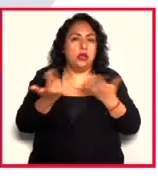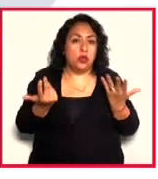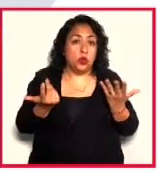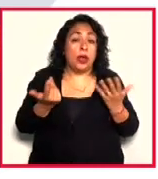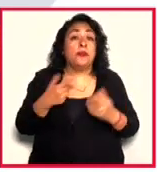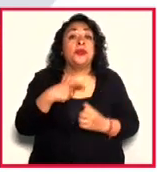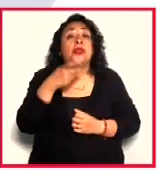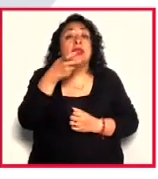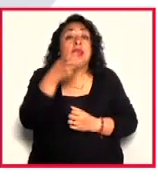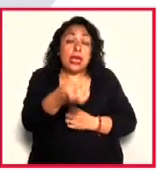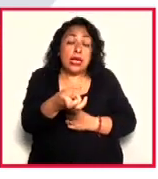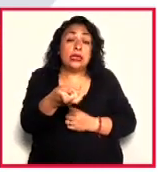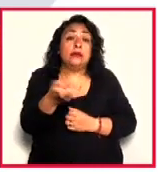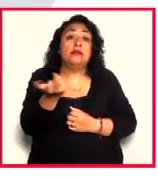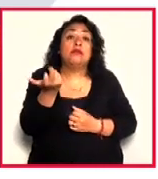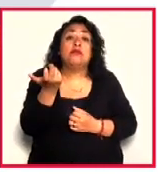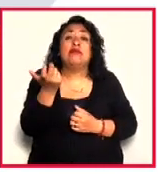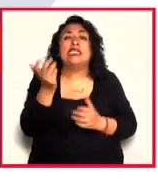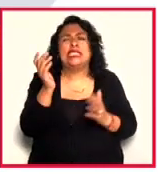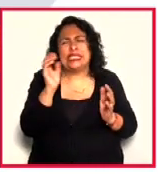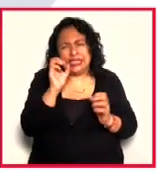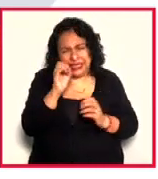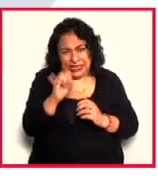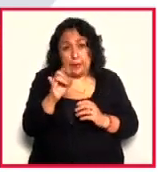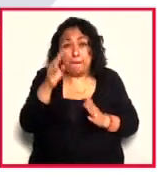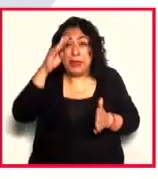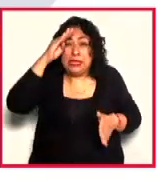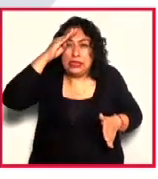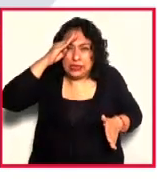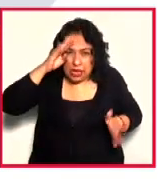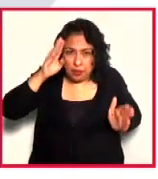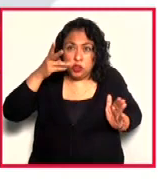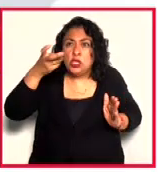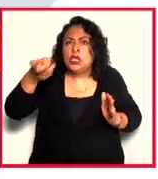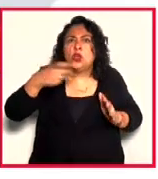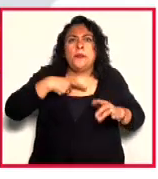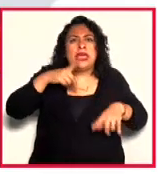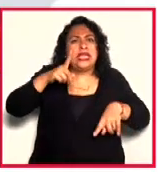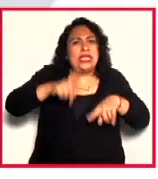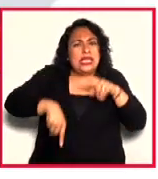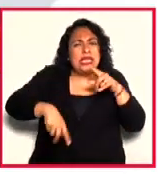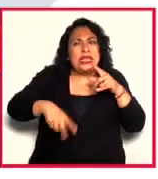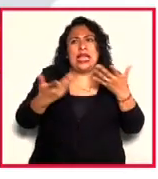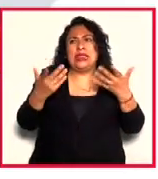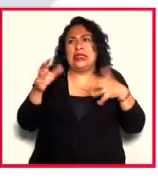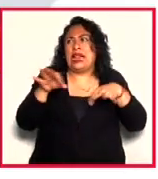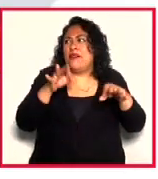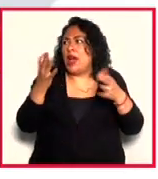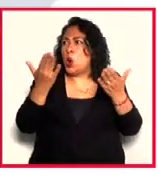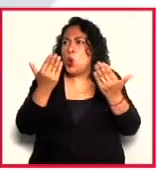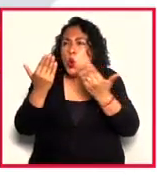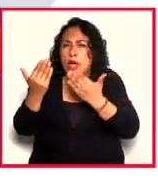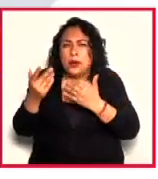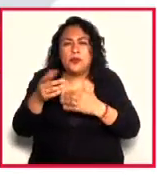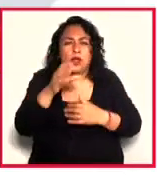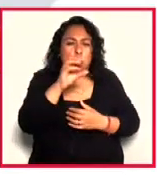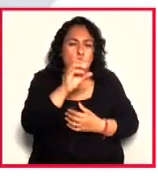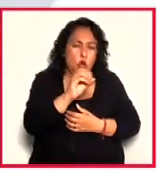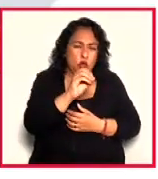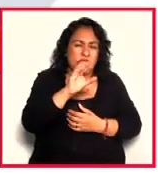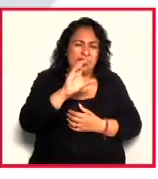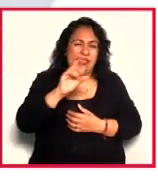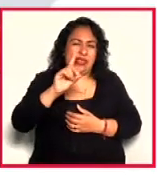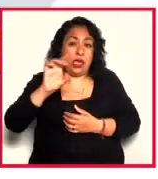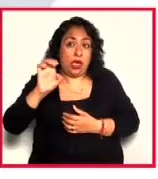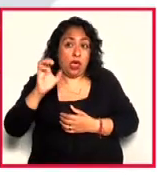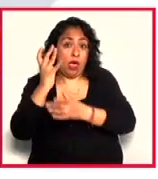el hecho de que, a pesar de que se cree que esto nos va a quitar muchas fuentes de trabajo, la OCDE en su reporte lo que